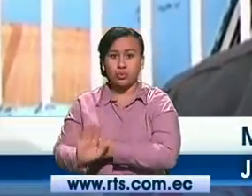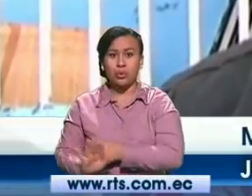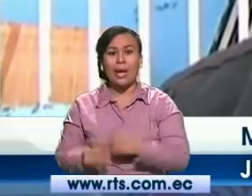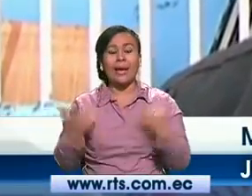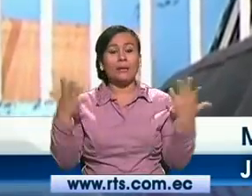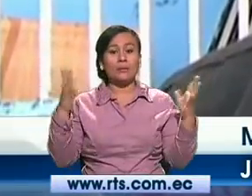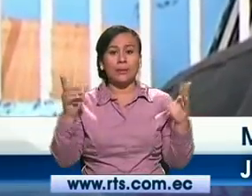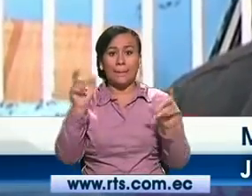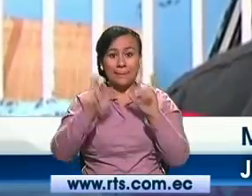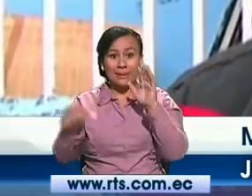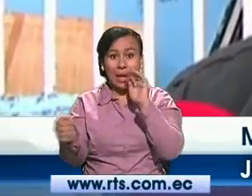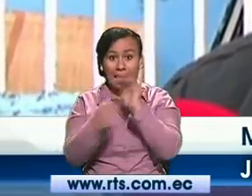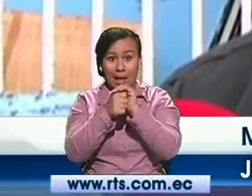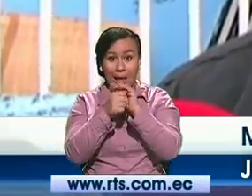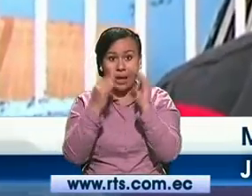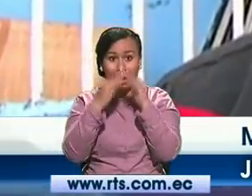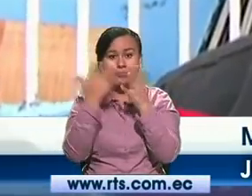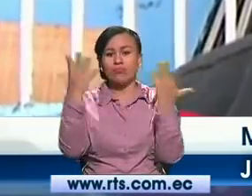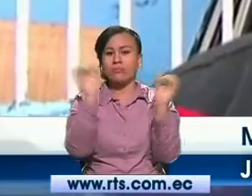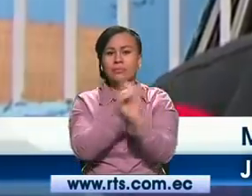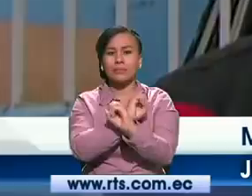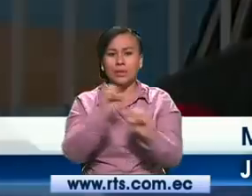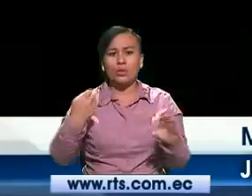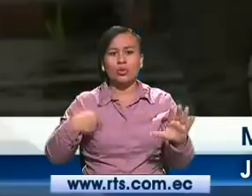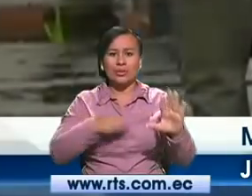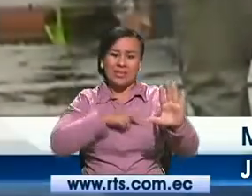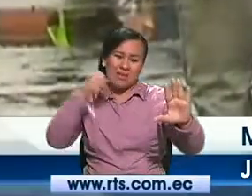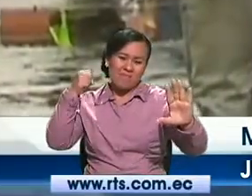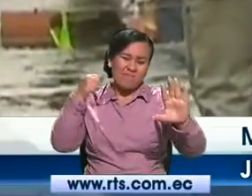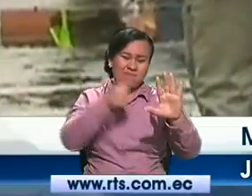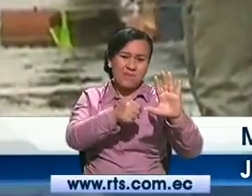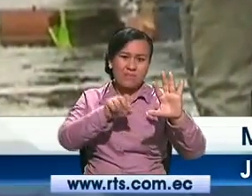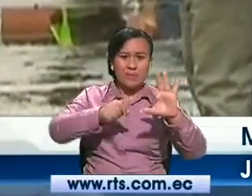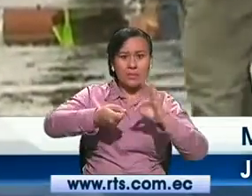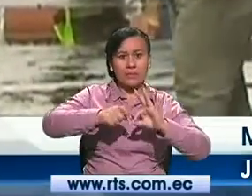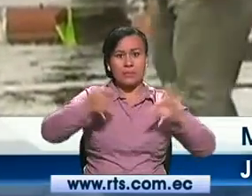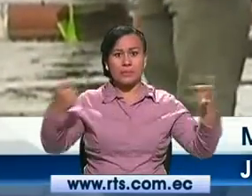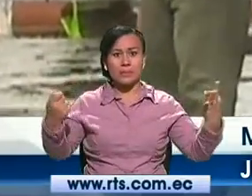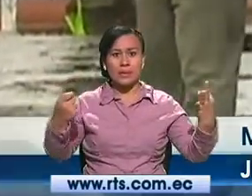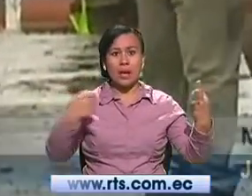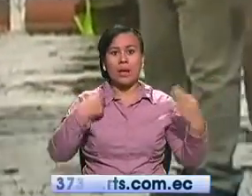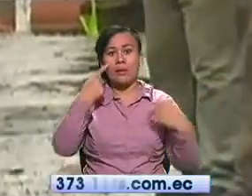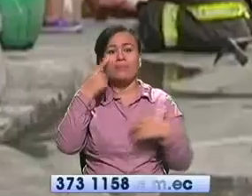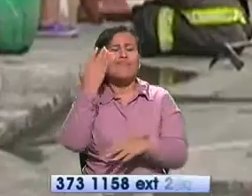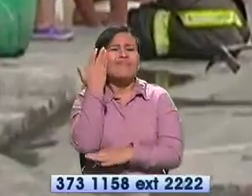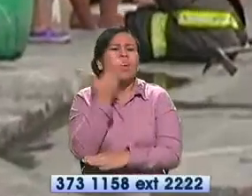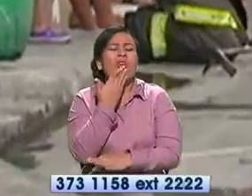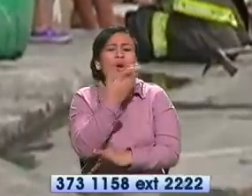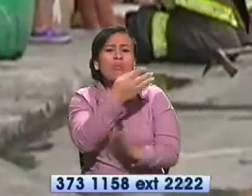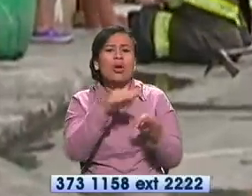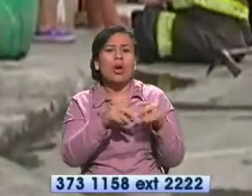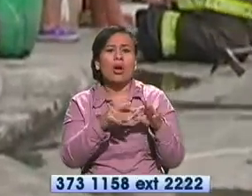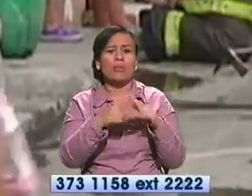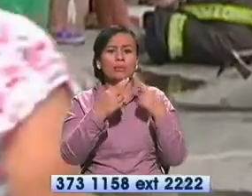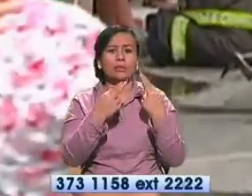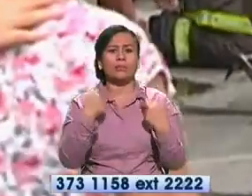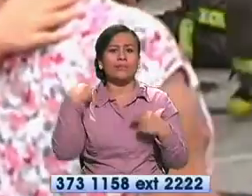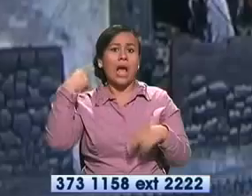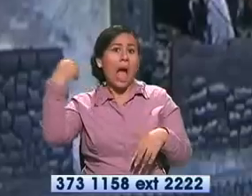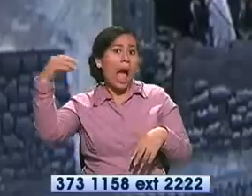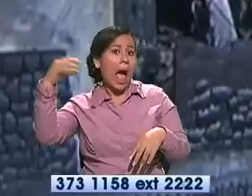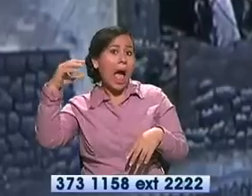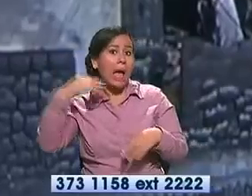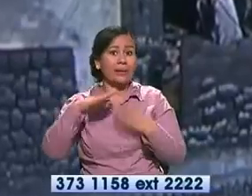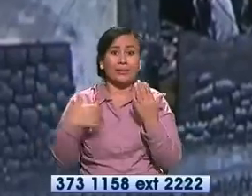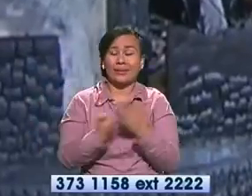persona dentro de la vivienda. Tuvimos que forzar las puertas. En el barrio nadie sabe cómo ocurrió, solo que la alarma hizo que todos salgan